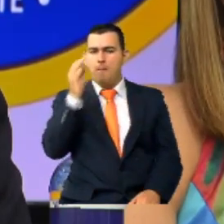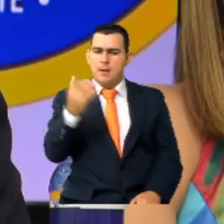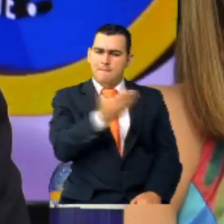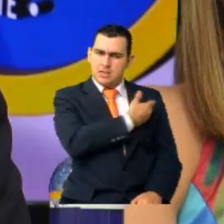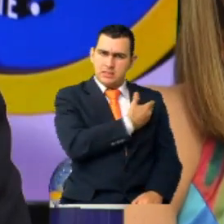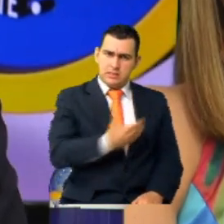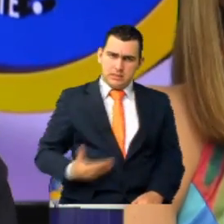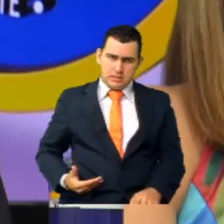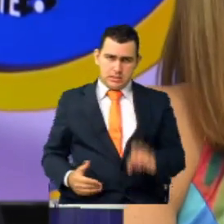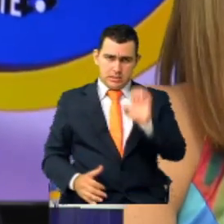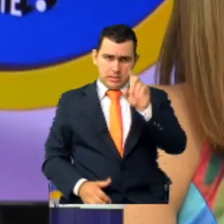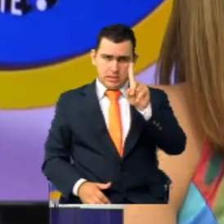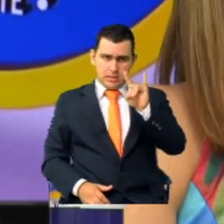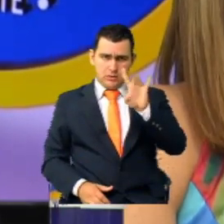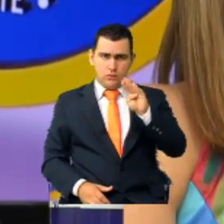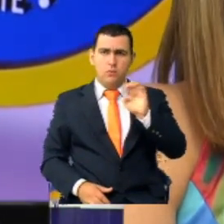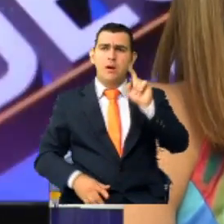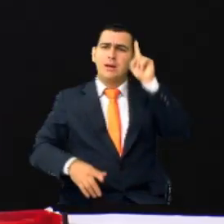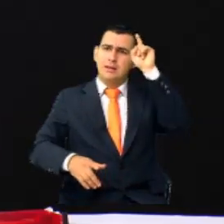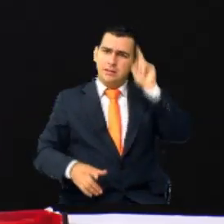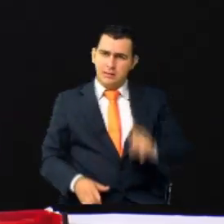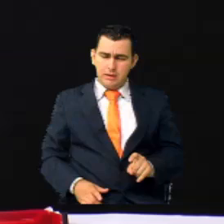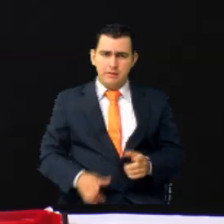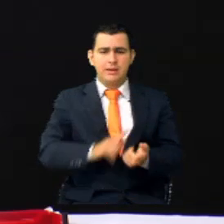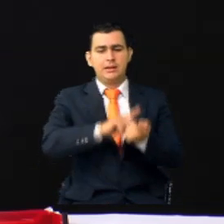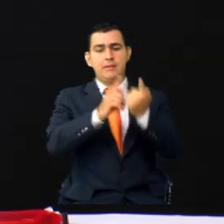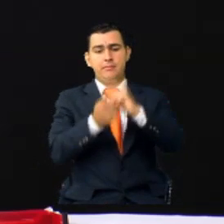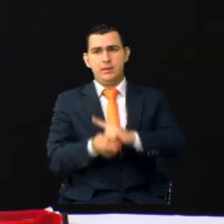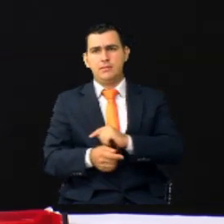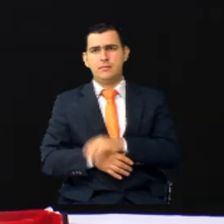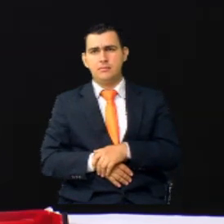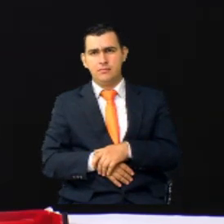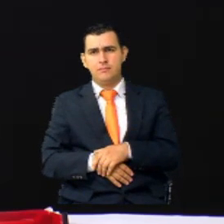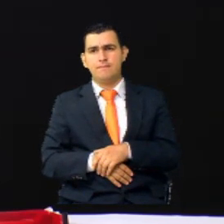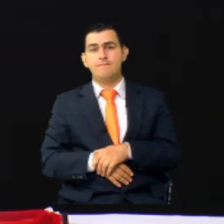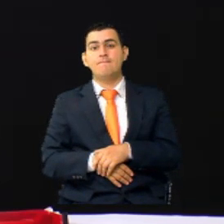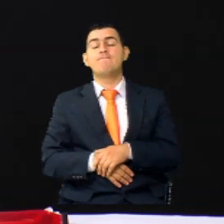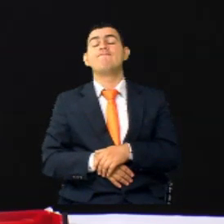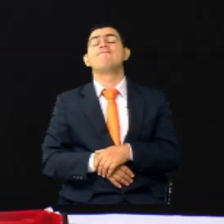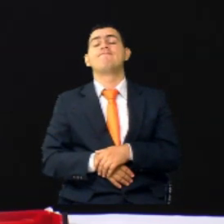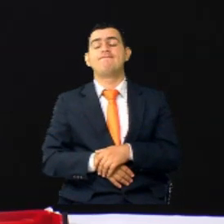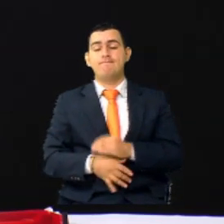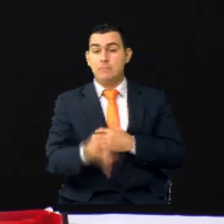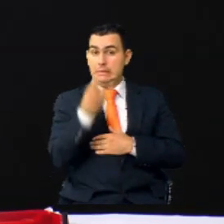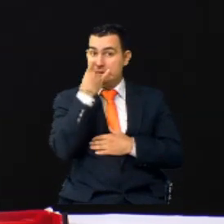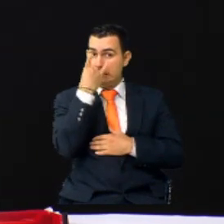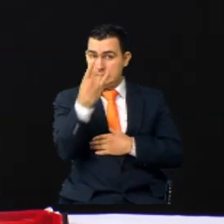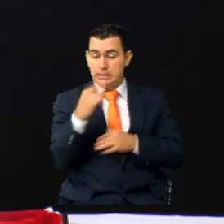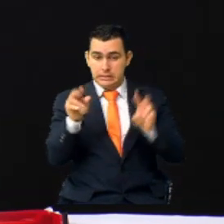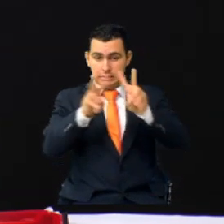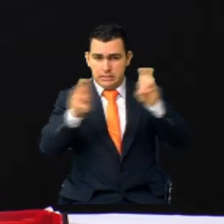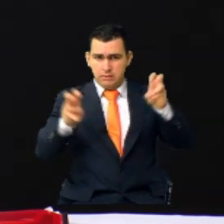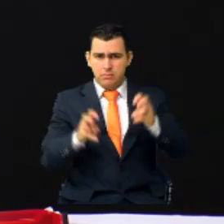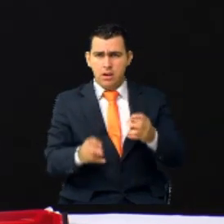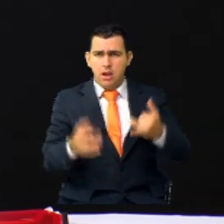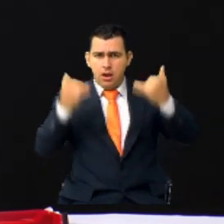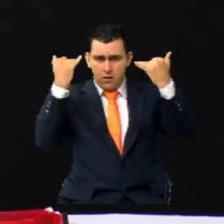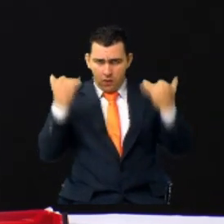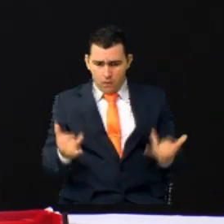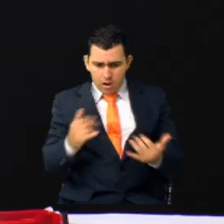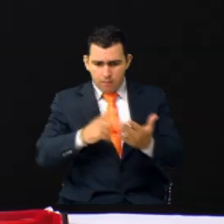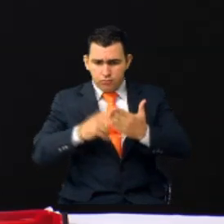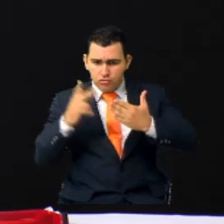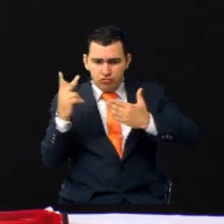ese cargo ya? Bueno, Pedro, interesante el tema por lo siguiente. No es que haya fracasado el